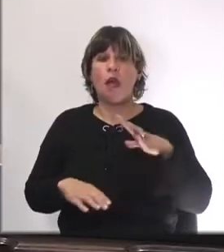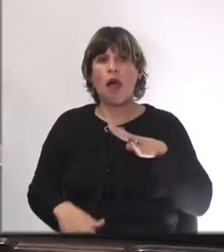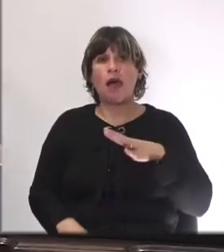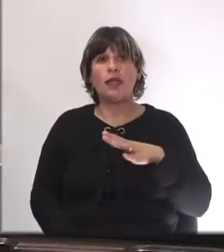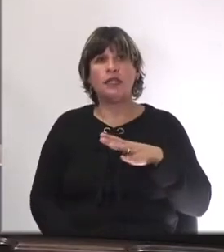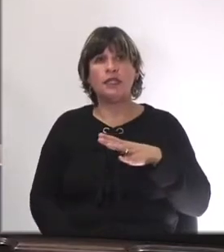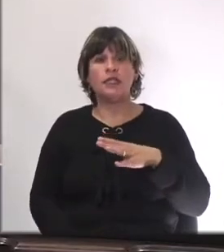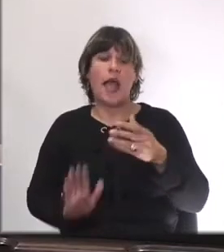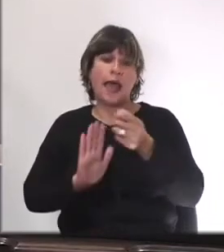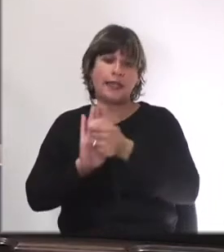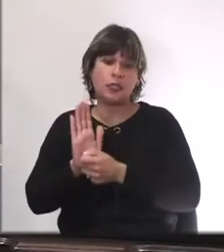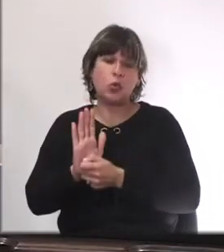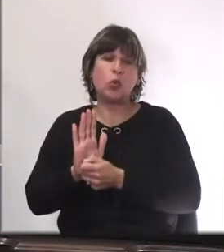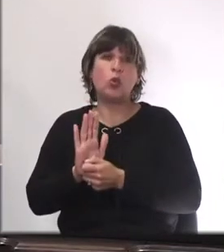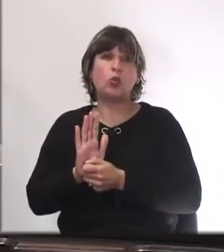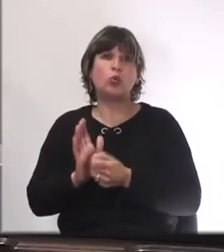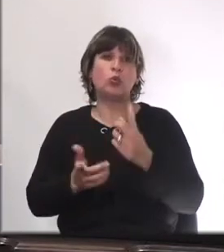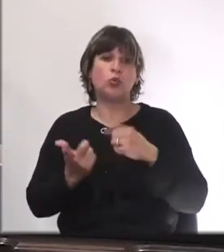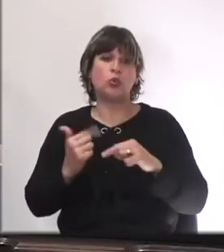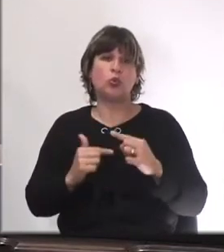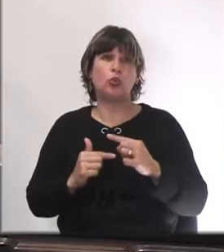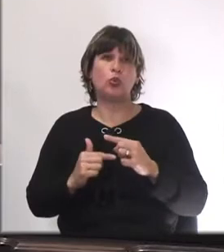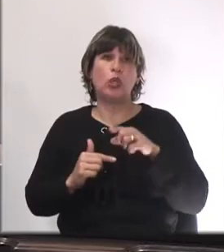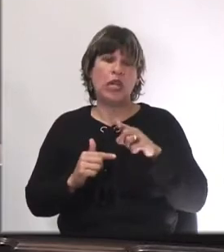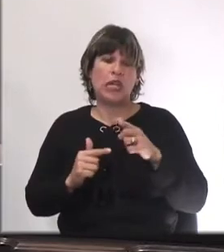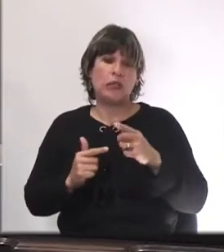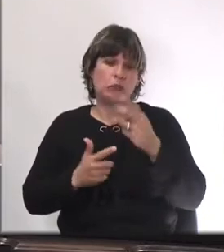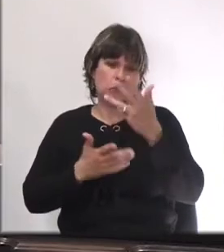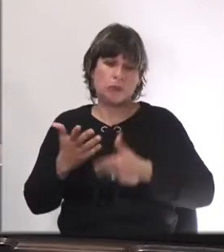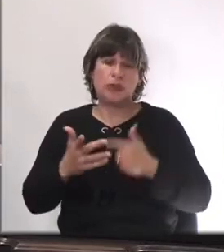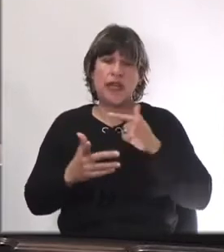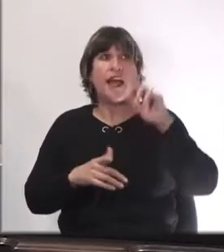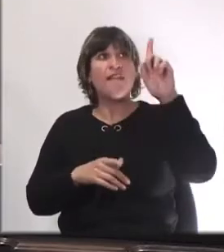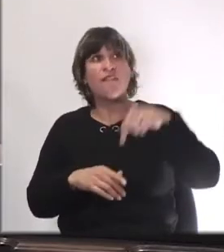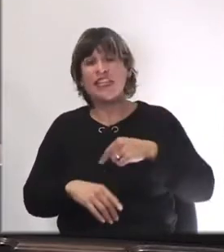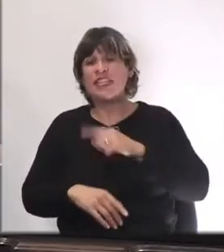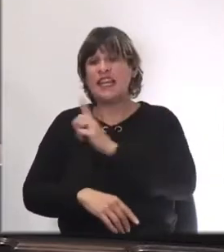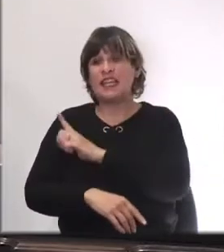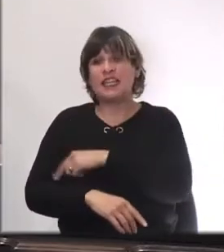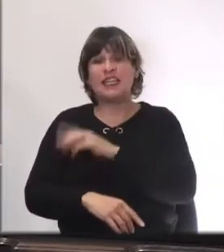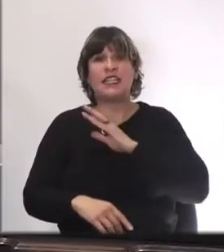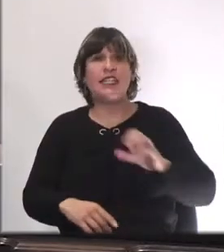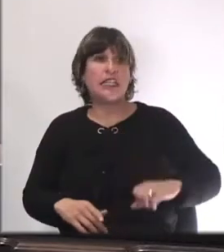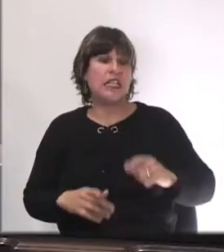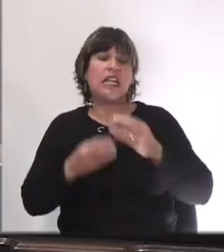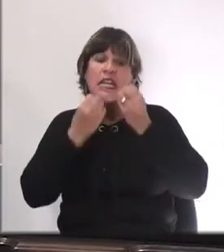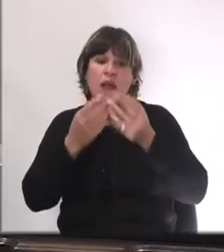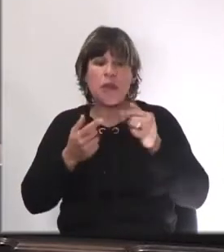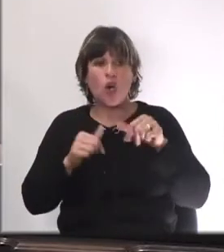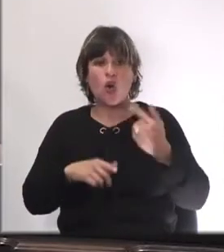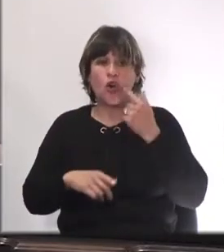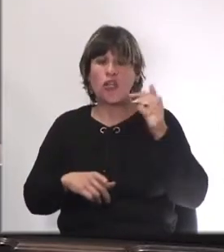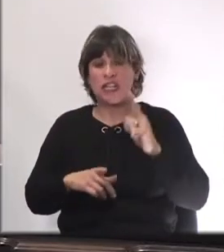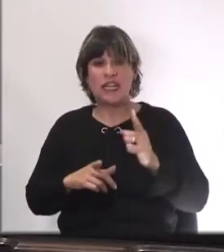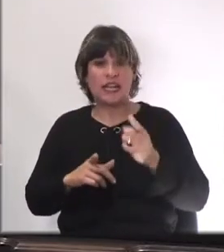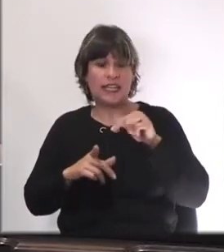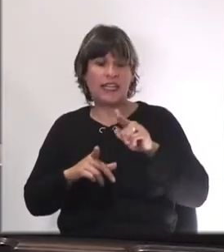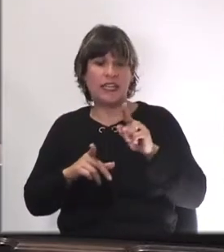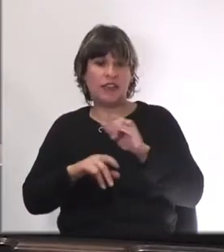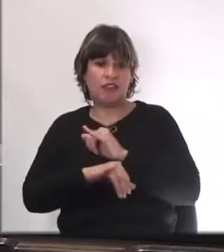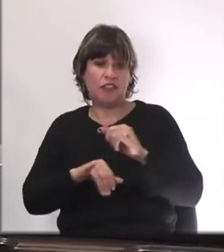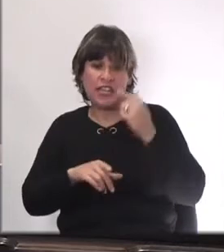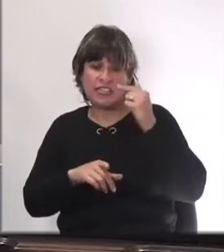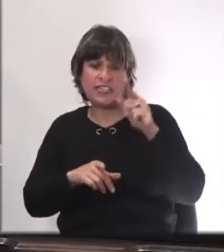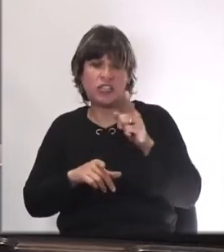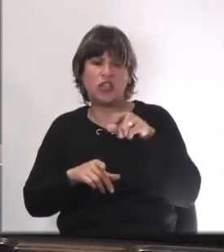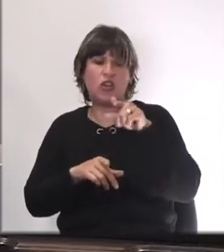Hay artículos en los cuales la redacción que venía del Ejecutivo era mejor que la que termina saliendo de la Comisión. Por ejemplo, la de